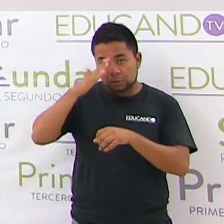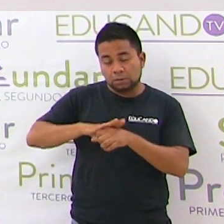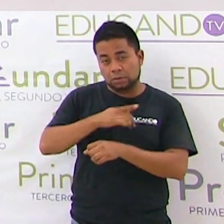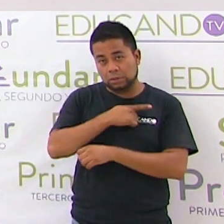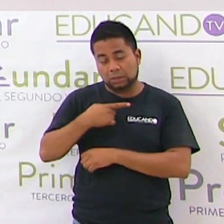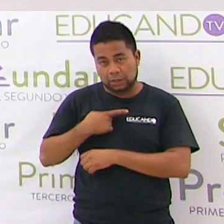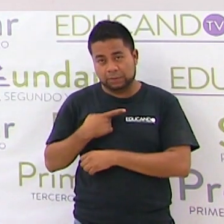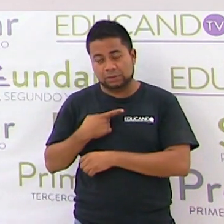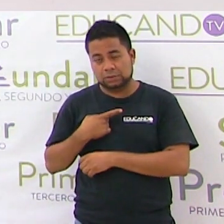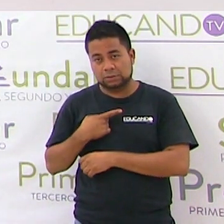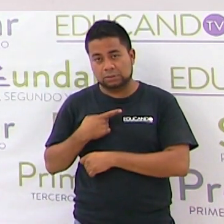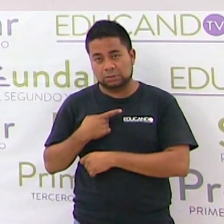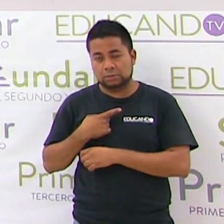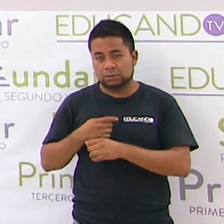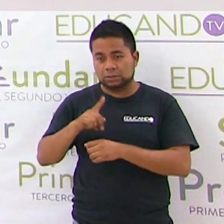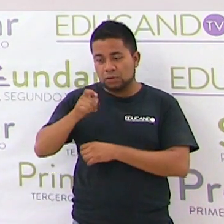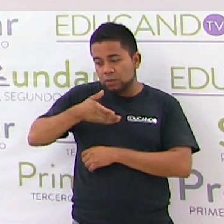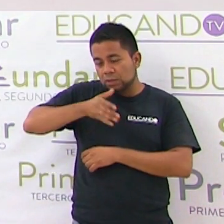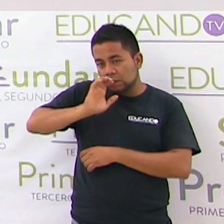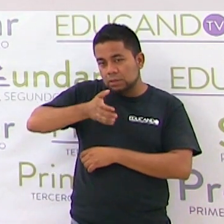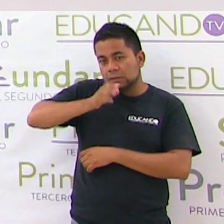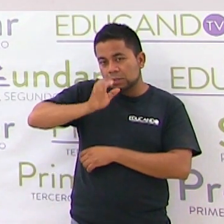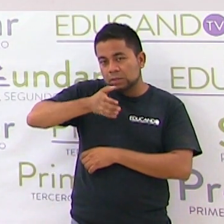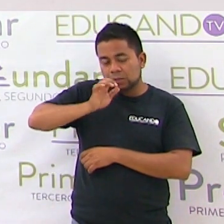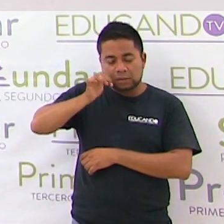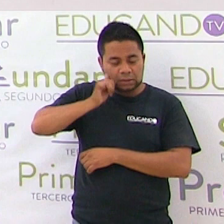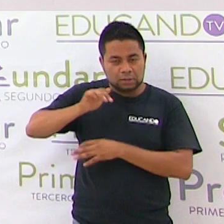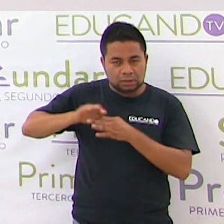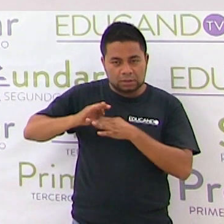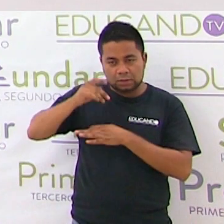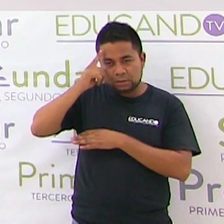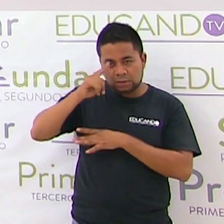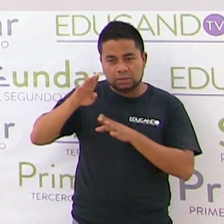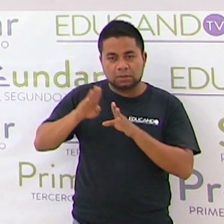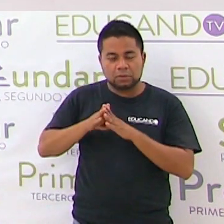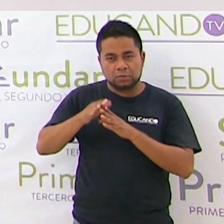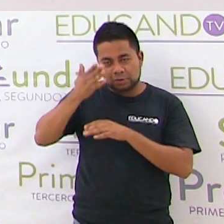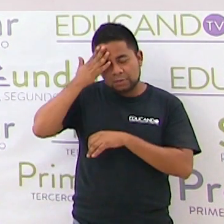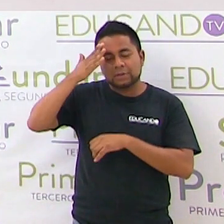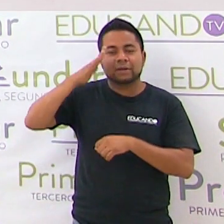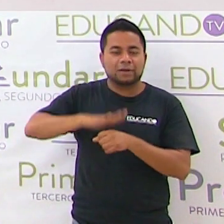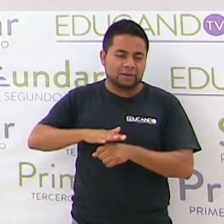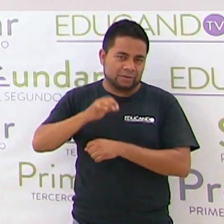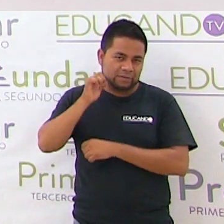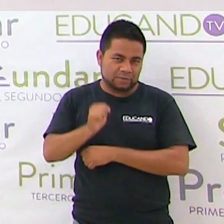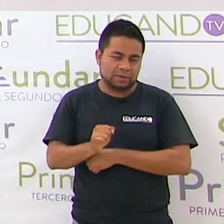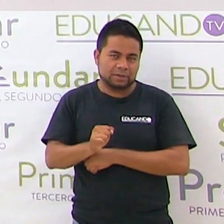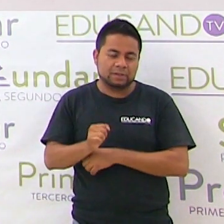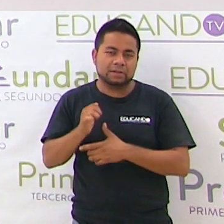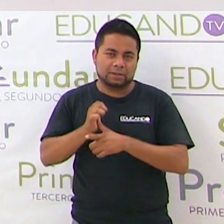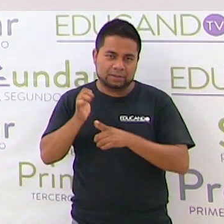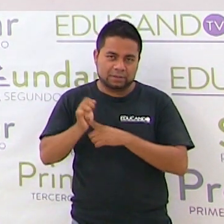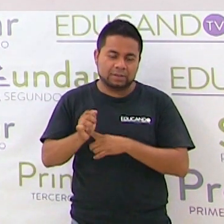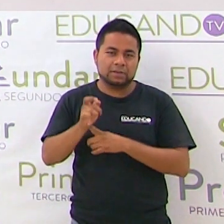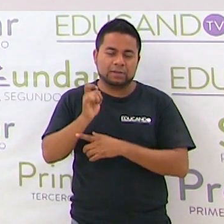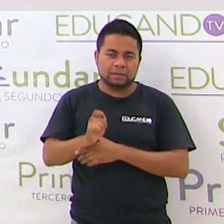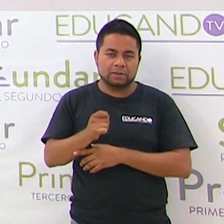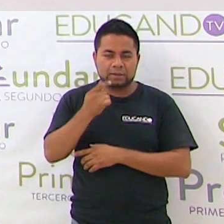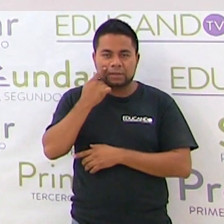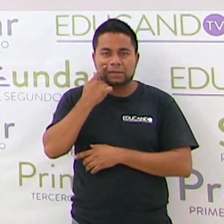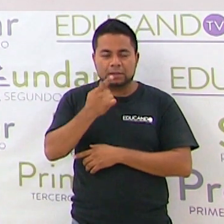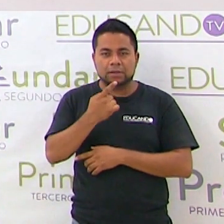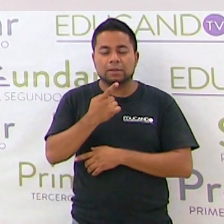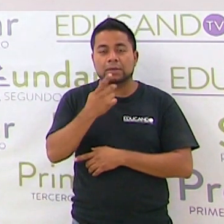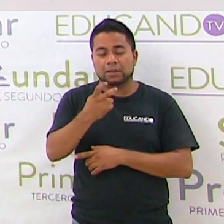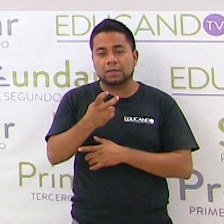memorizarla, tomen mucha agua para que se puedan grabar todo y entonces fíjense bien que